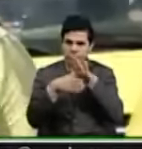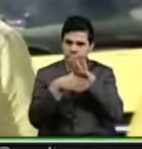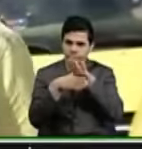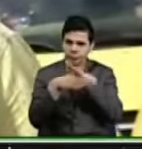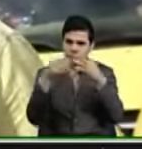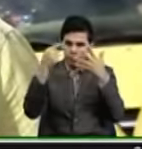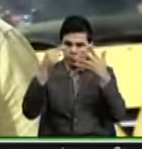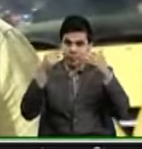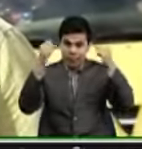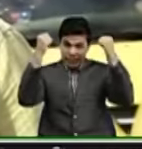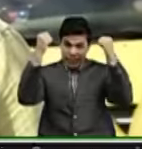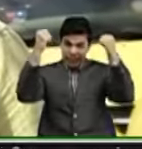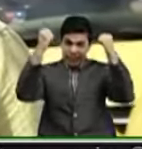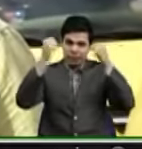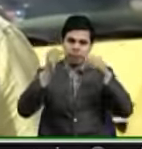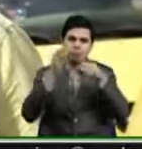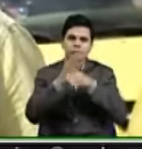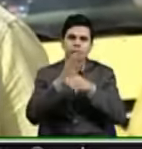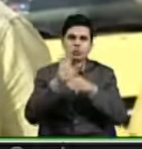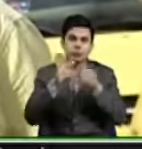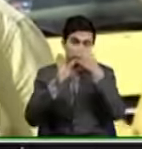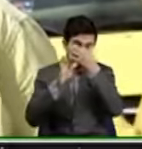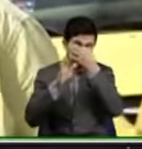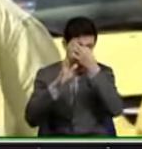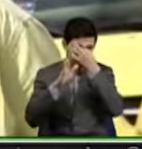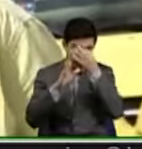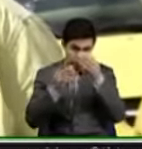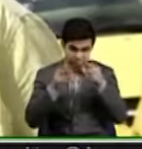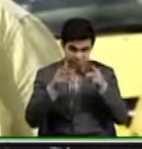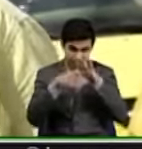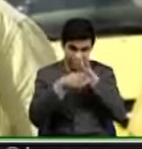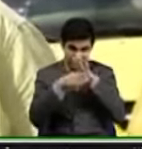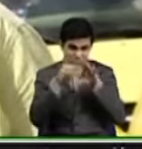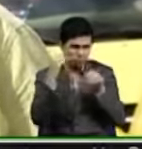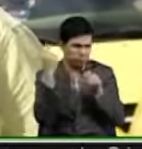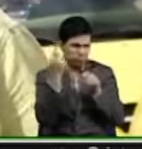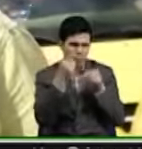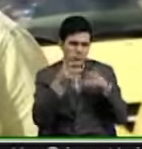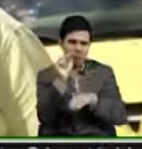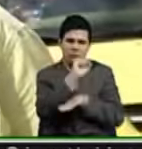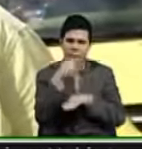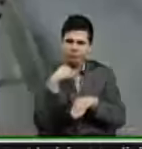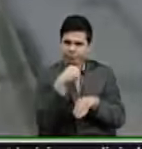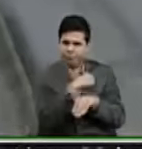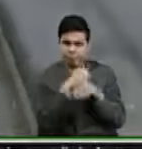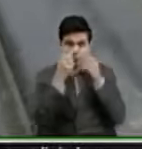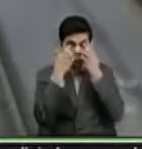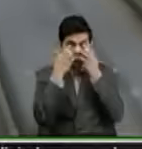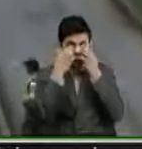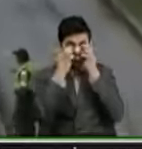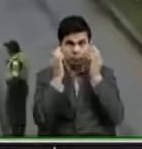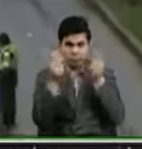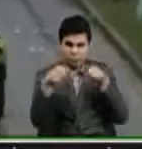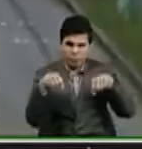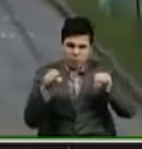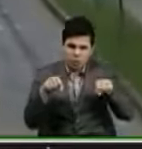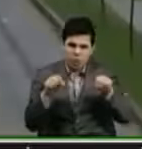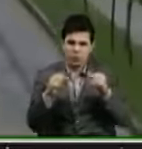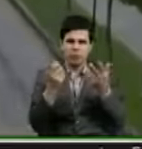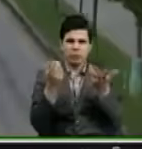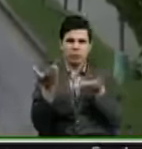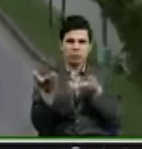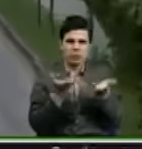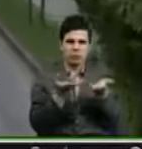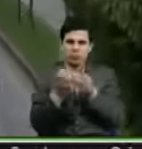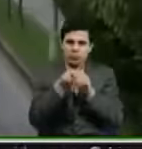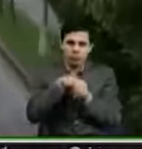movilizaron. Esto es un problema no solo de los taxistas, es un problema de ciudad en general, tantos particulares como motos, como servicio de buses, como